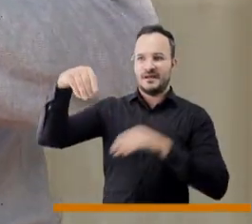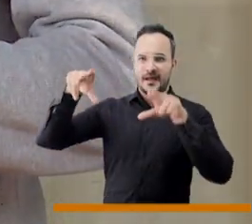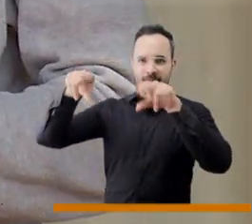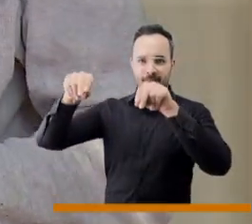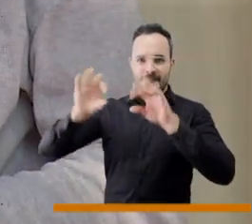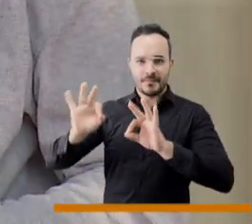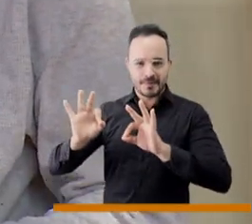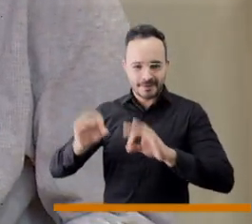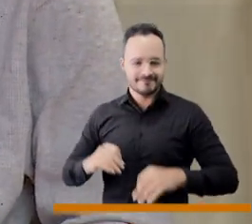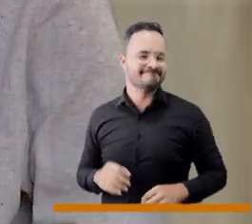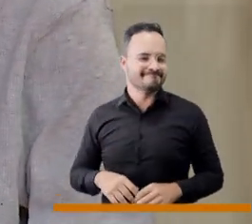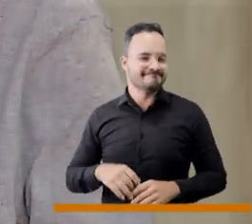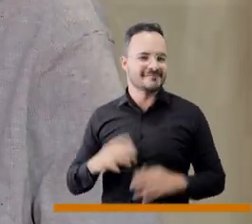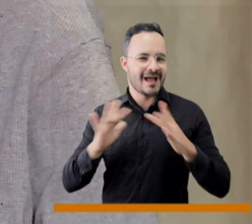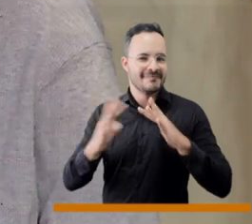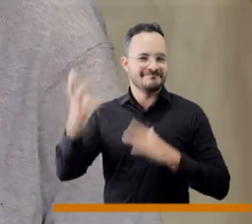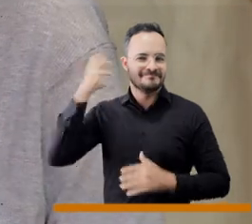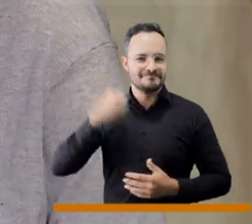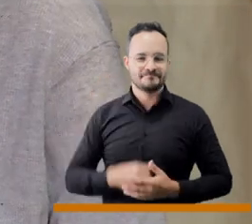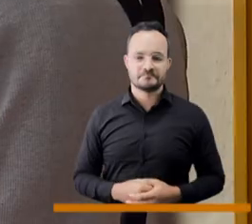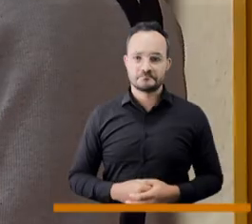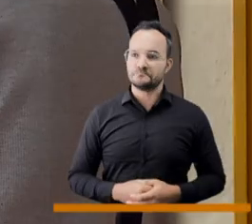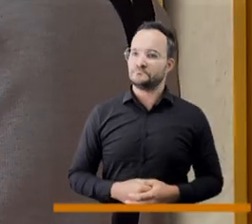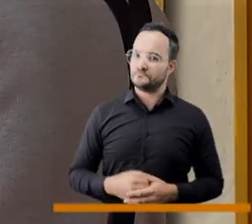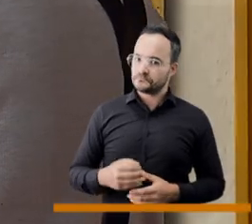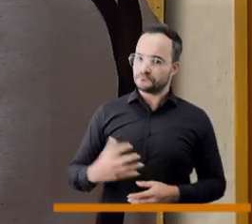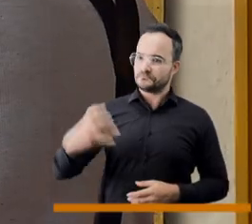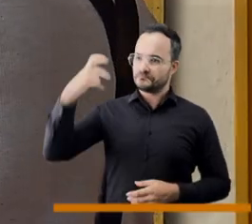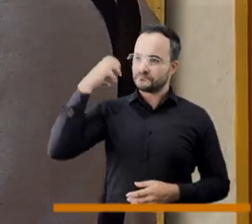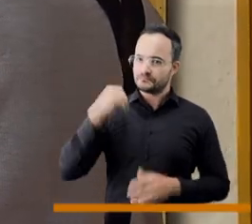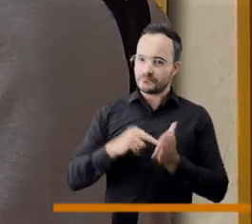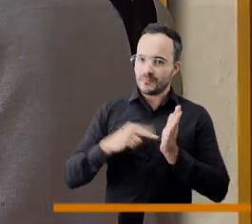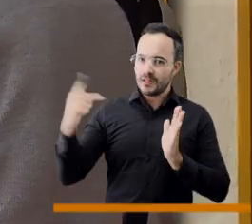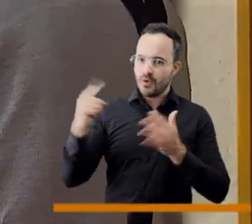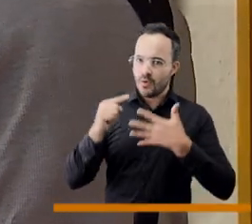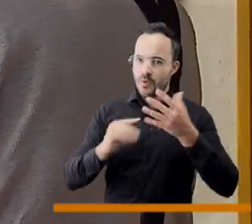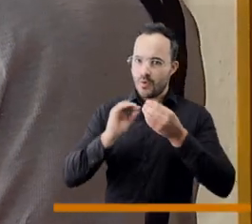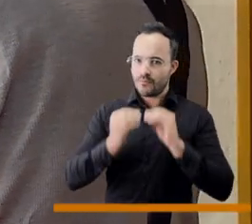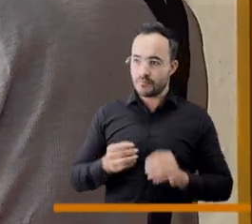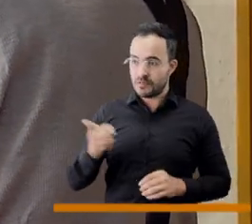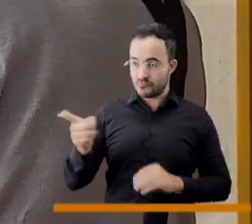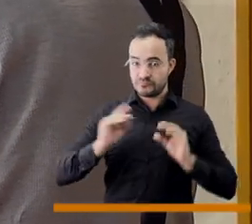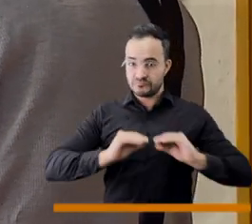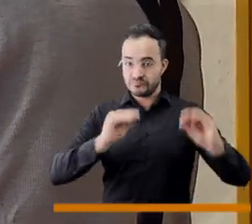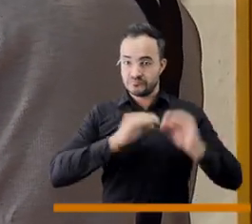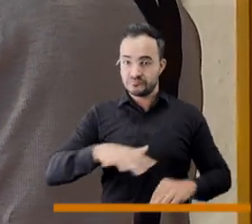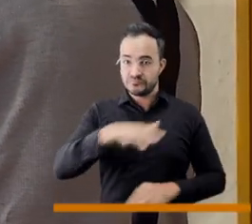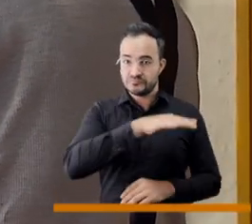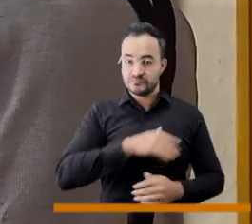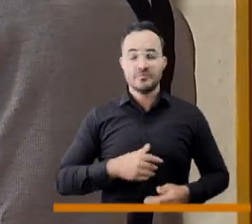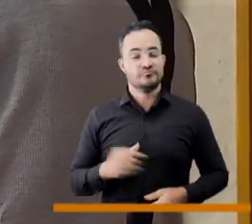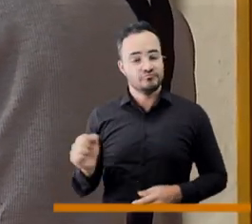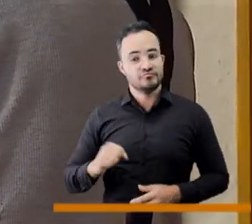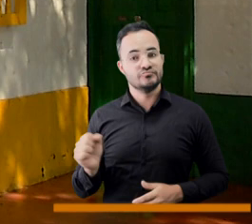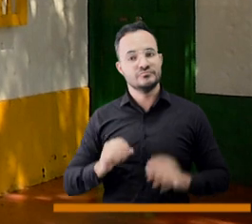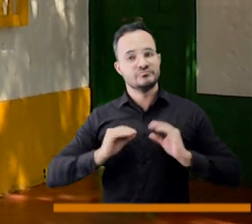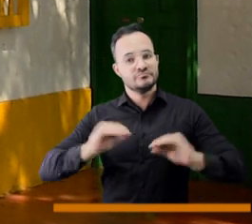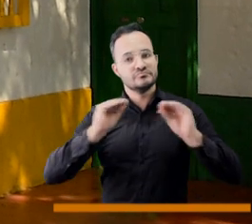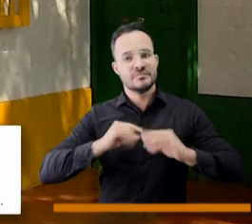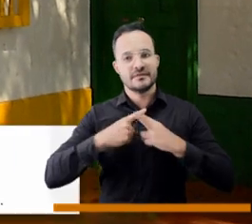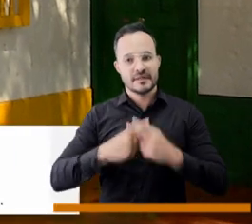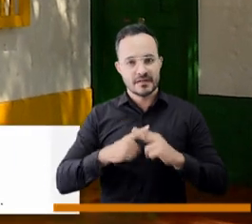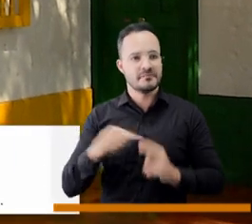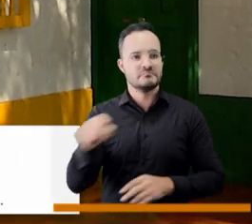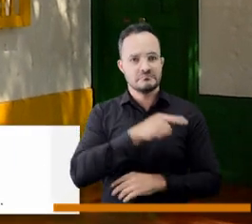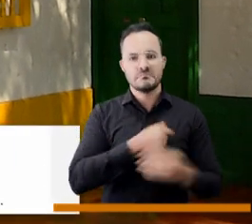porque hay unas cubetas donde se revela la foto. Óscar, entonces esas técnicas antiguas que usted menciona, ¿también se las está enseñando a otras personas?